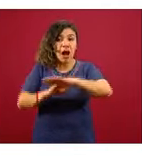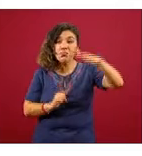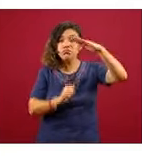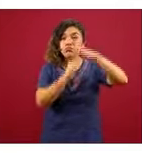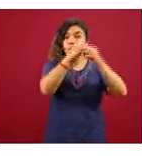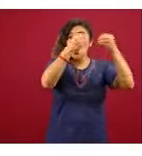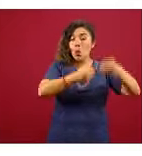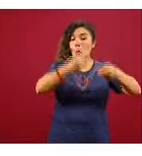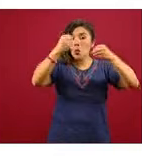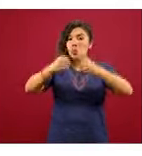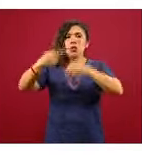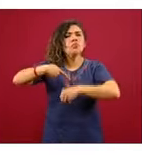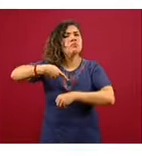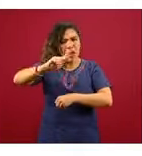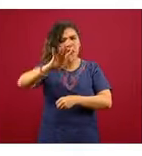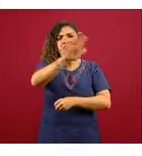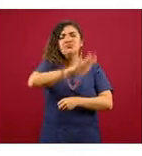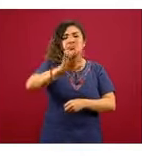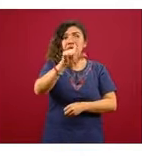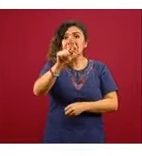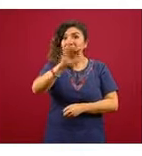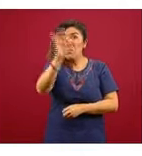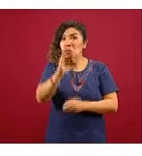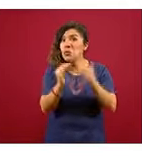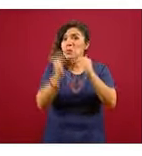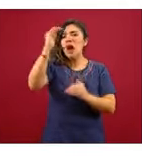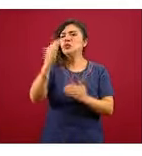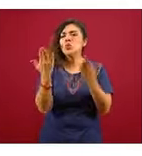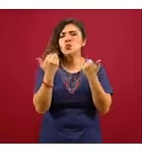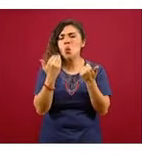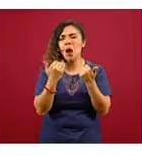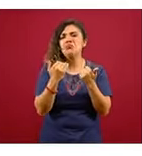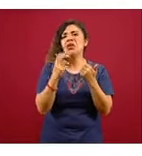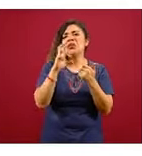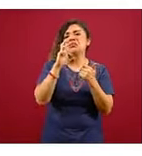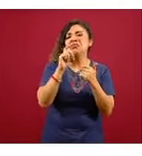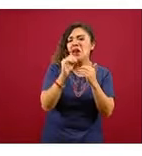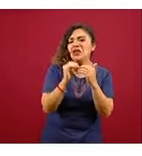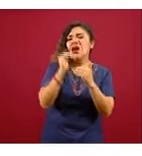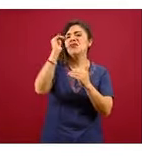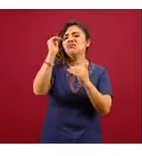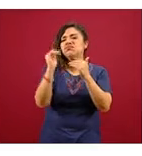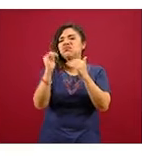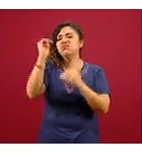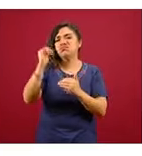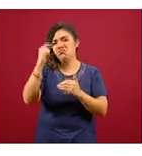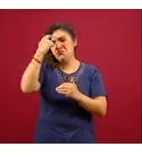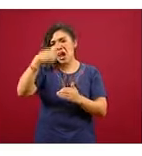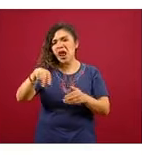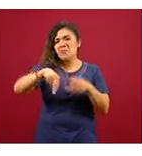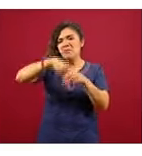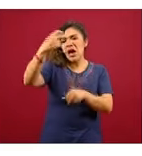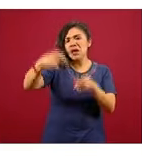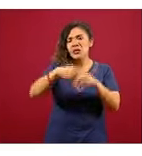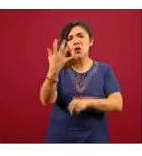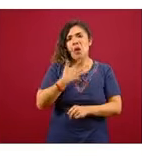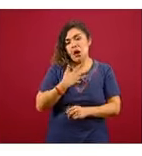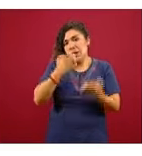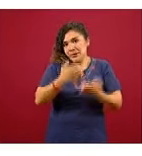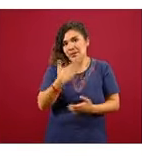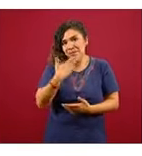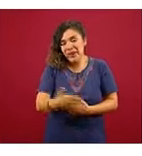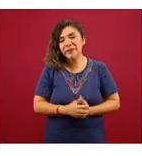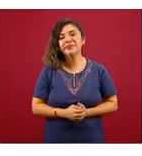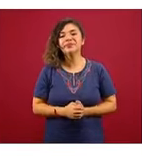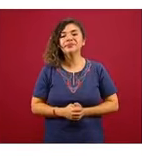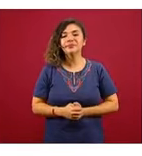ninguna de ellas supera el 70% de ocupación, o sea, tienen más de un 30% de disponibilidad, lo cual es bueno.